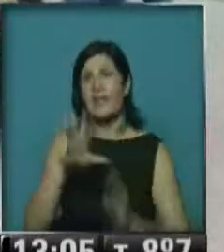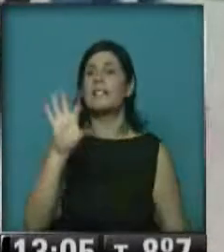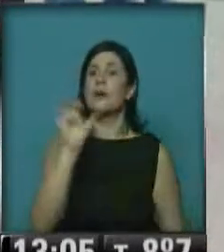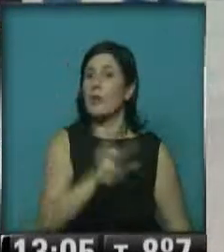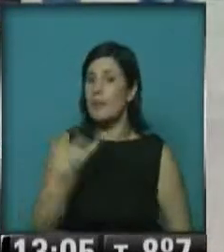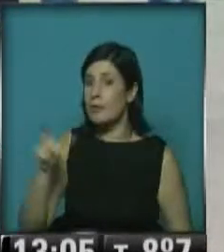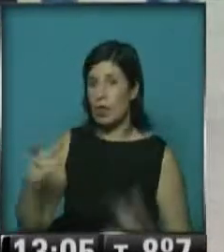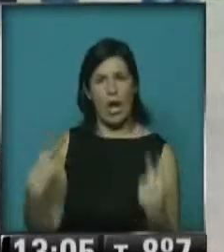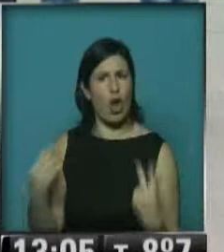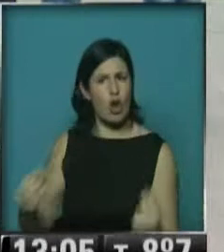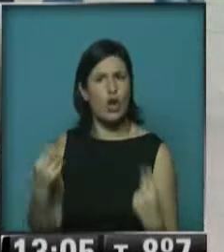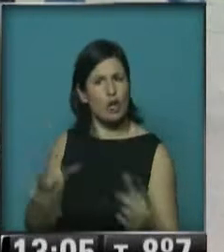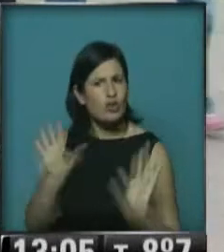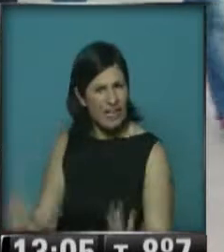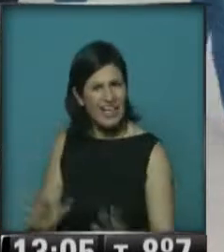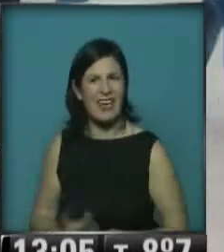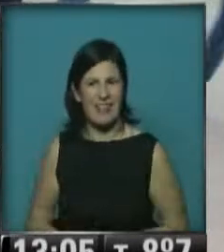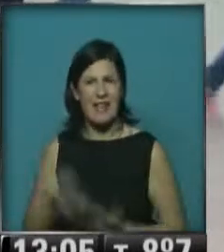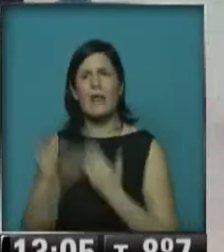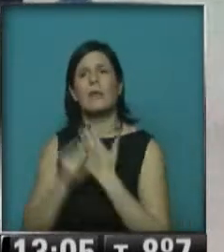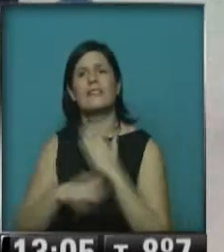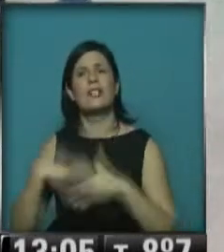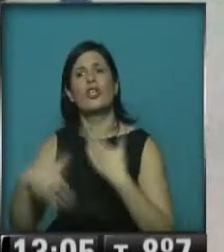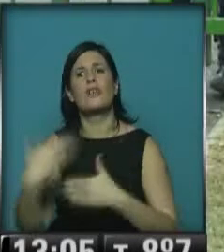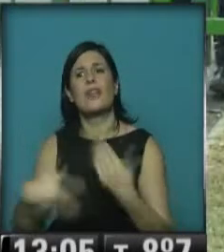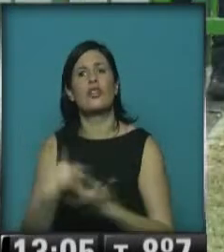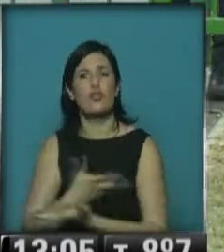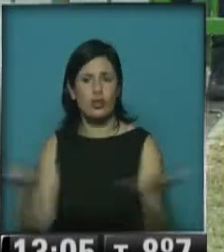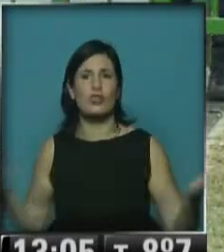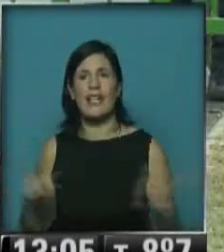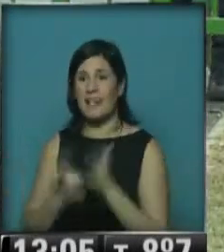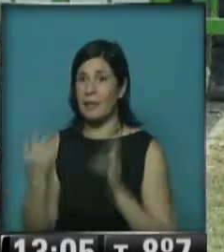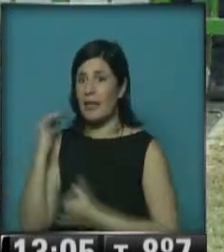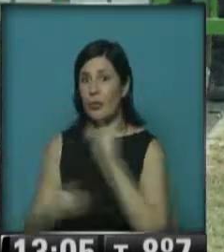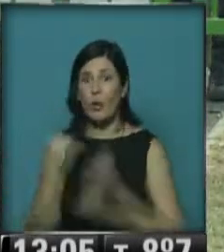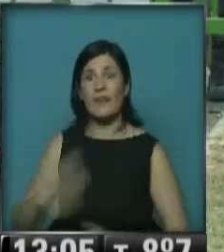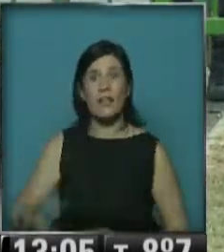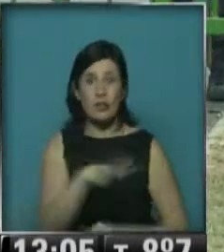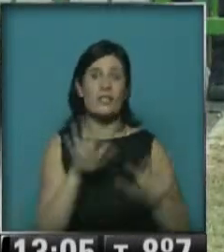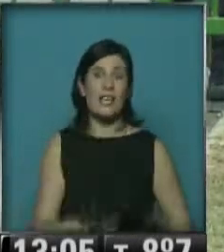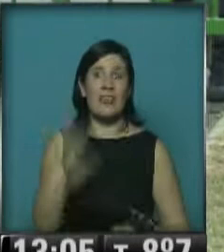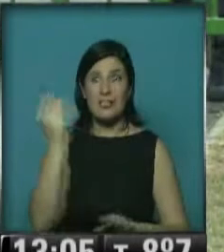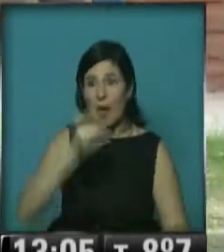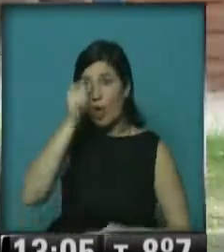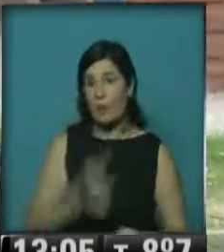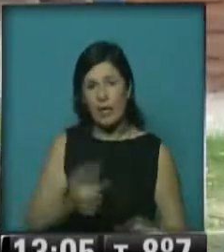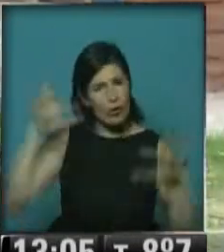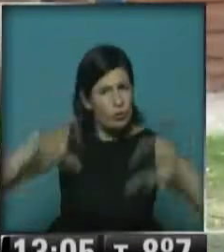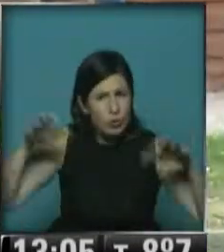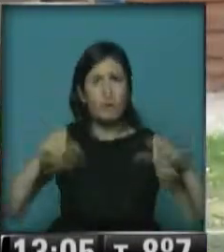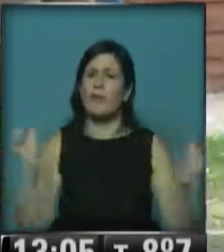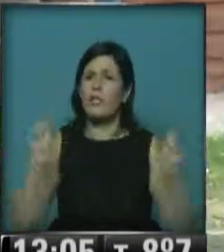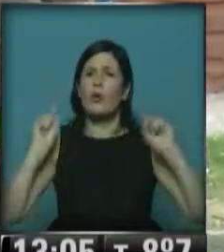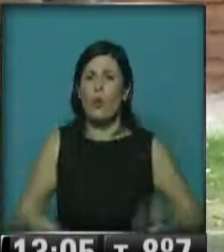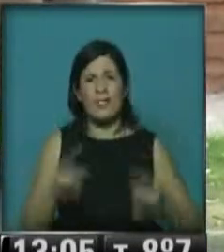separadas según los criterios del Ministerio de Desarrollo Social porteño, que soportaron el fin de semana y el temporal. Los vecinos denunciaron hechos de